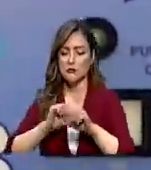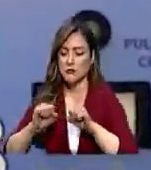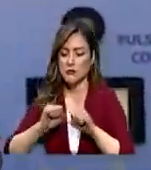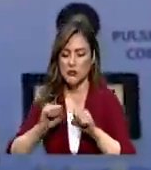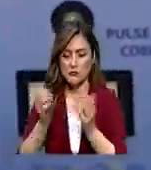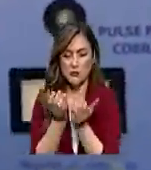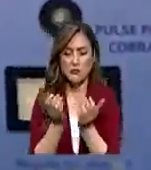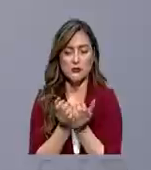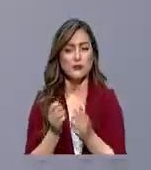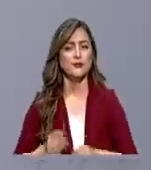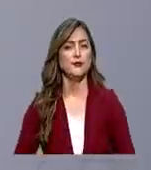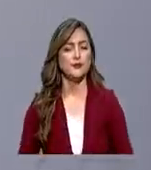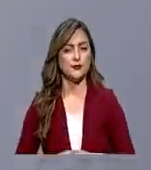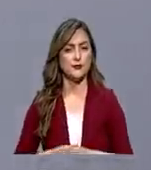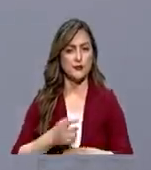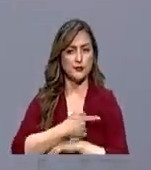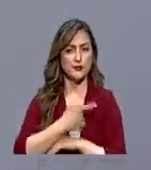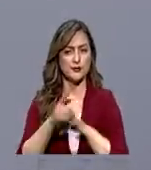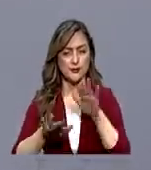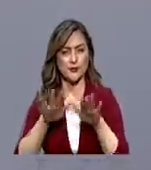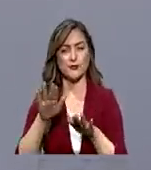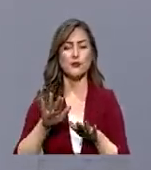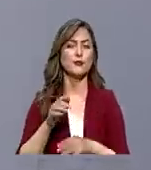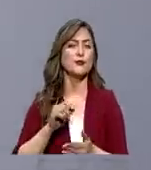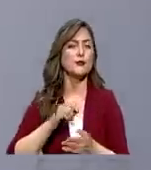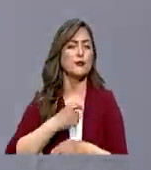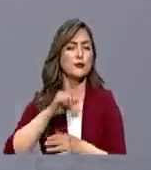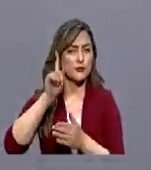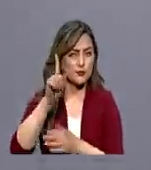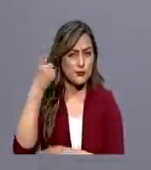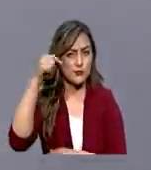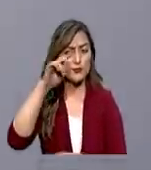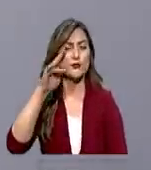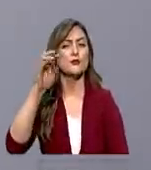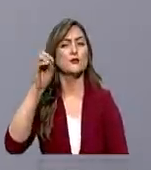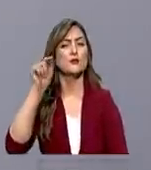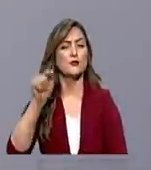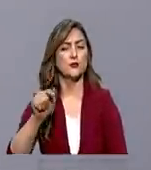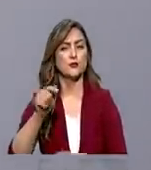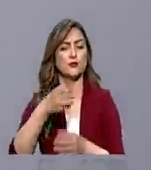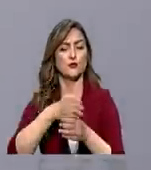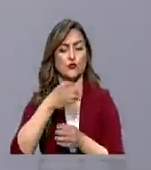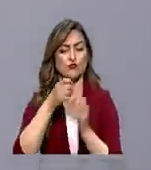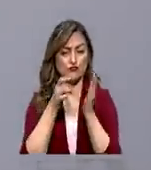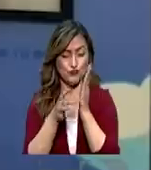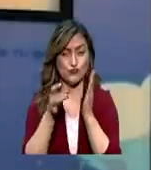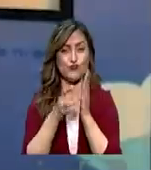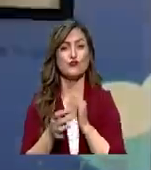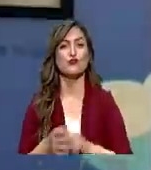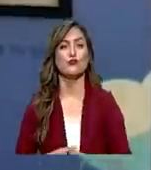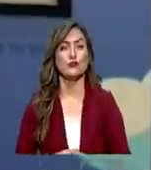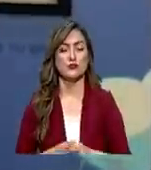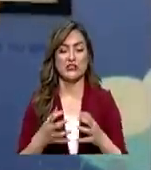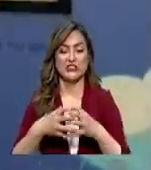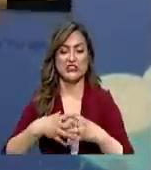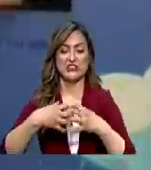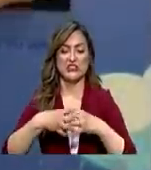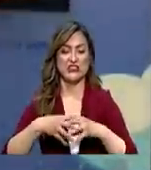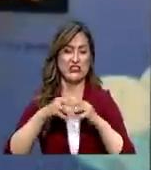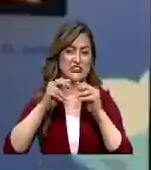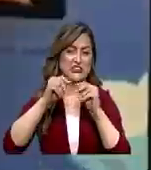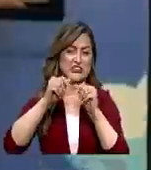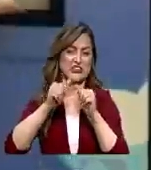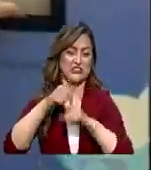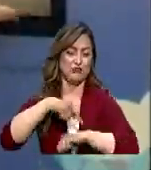sólidos, al día en la ciudad se generan alrededor de 1.700.000 botellas plásticas que se demoran en degradar. Por eso